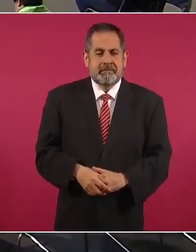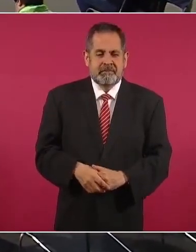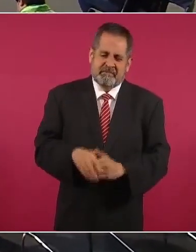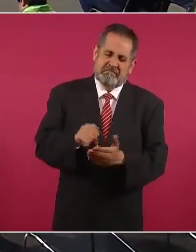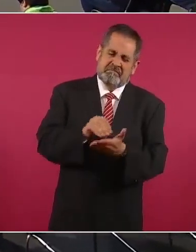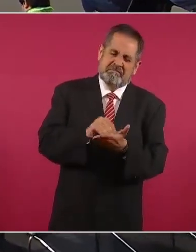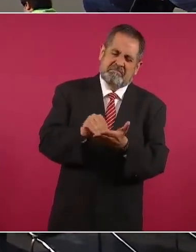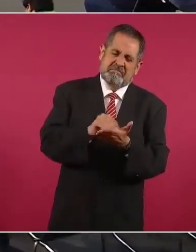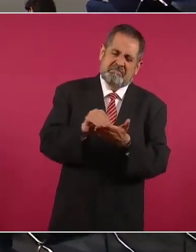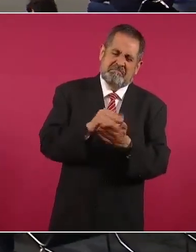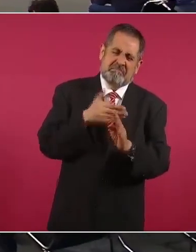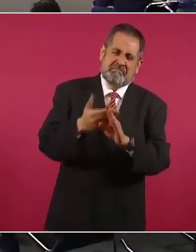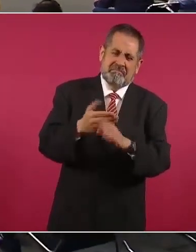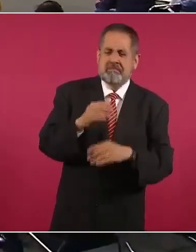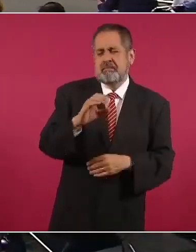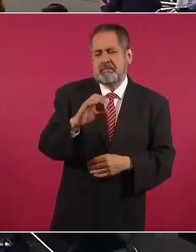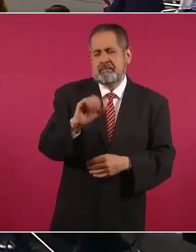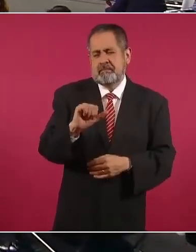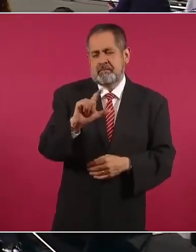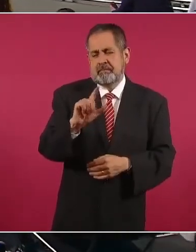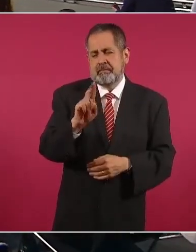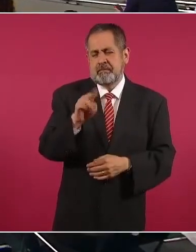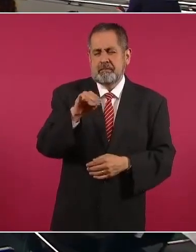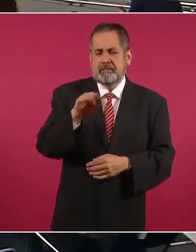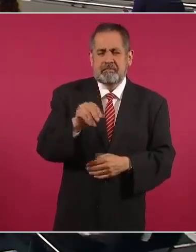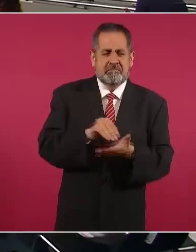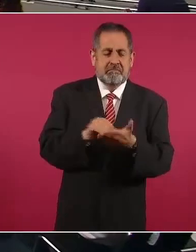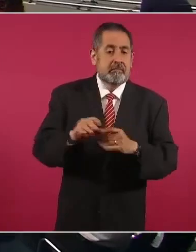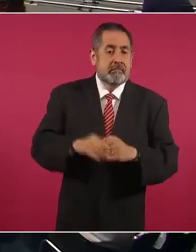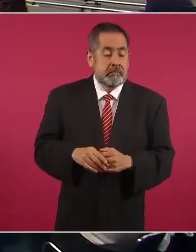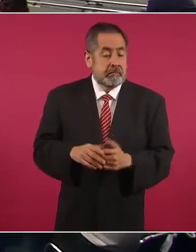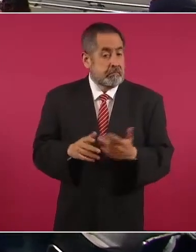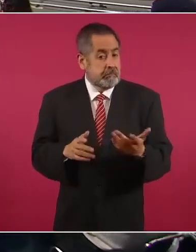calumnia. ¿Puede una gota de lodo